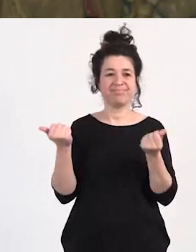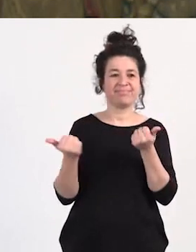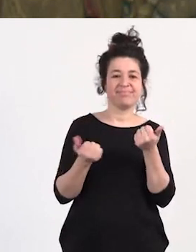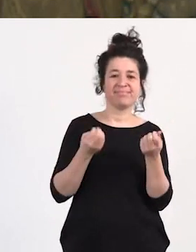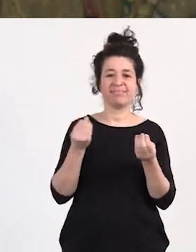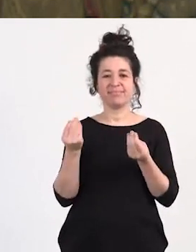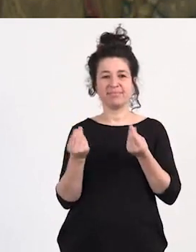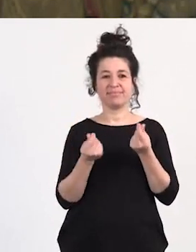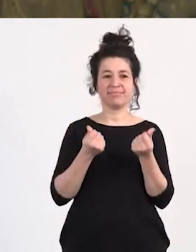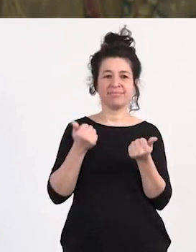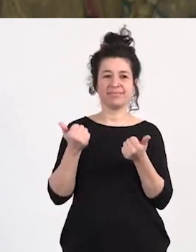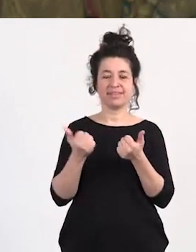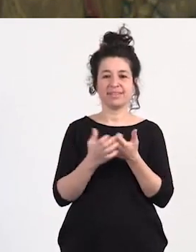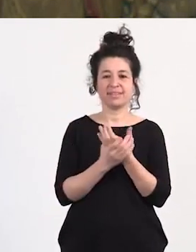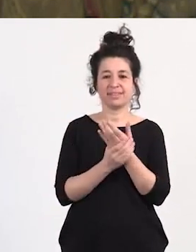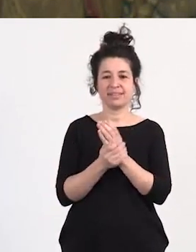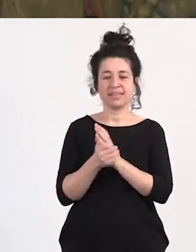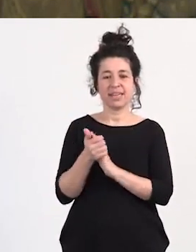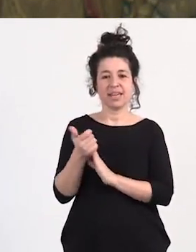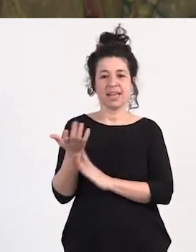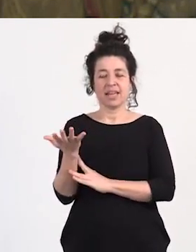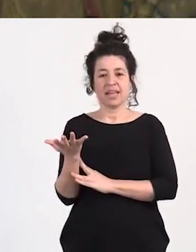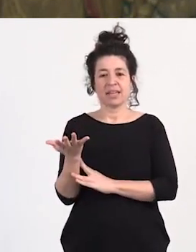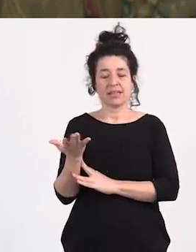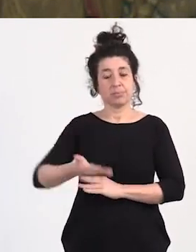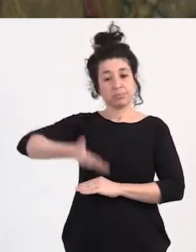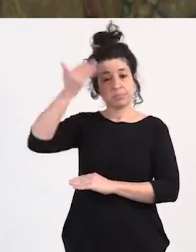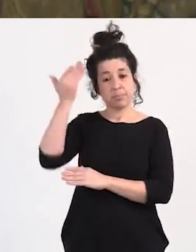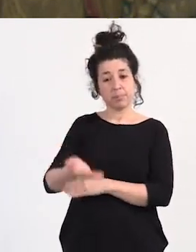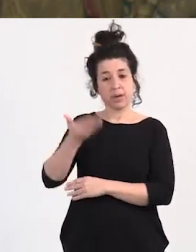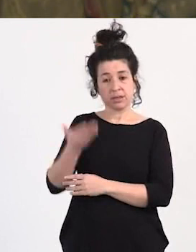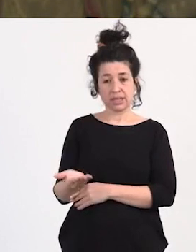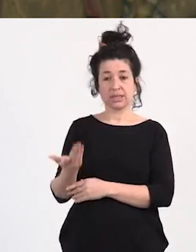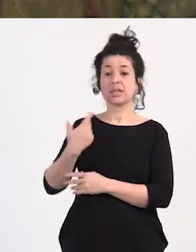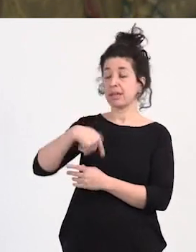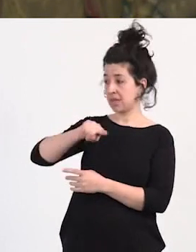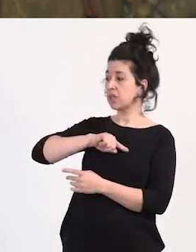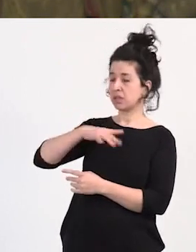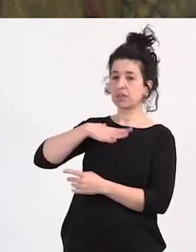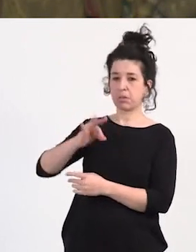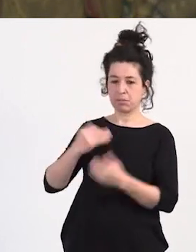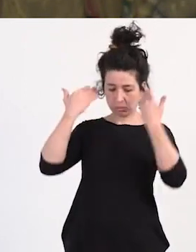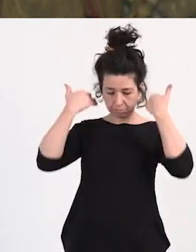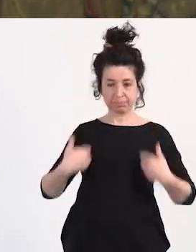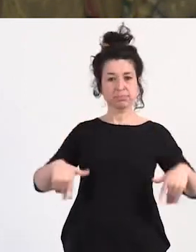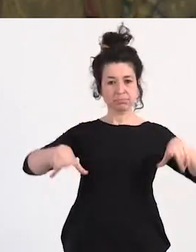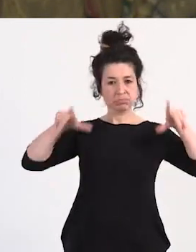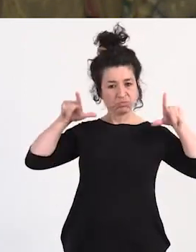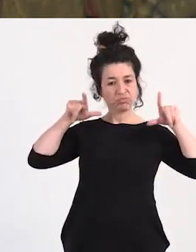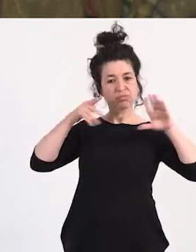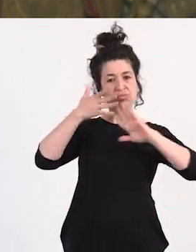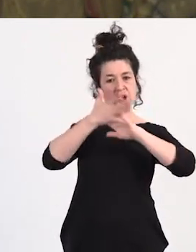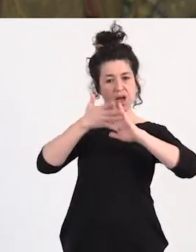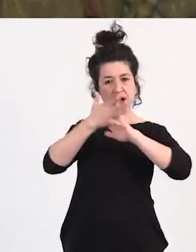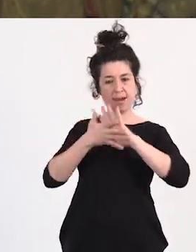en fin esto que es imprescindible que se reconozca que nosotras podemos hablar en primera persona que la